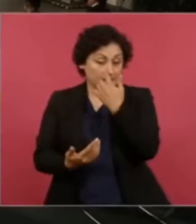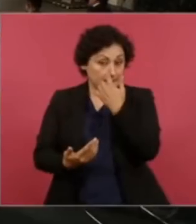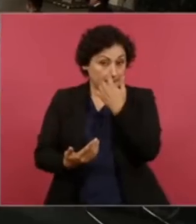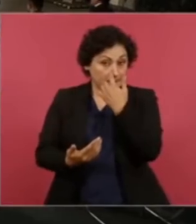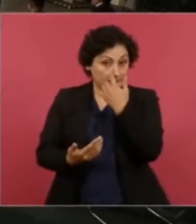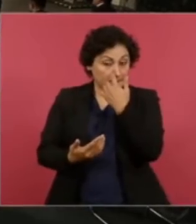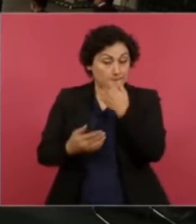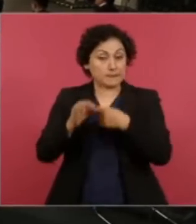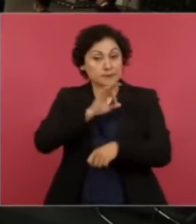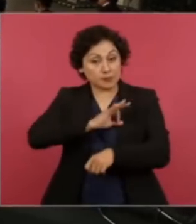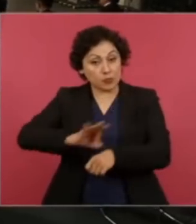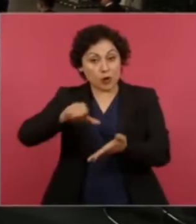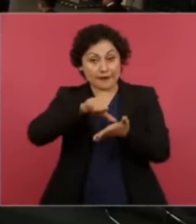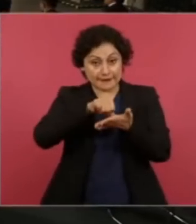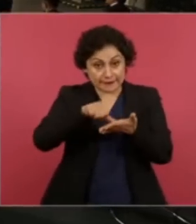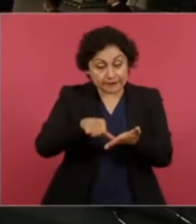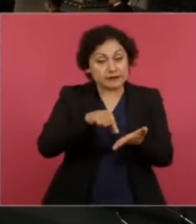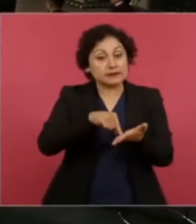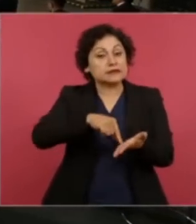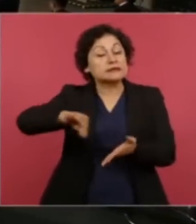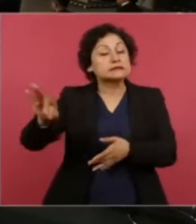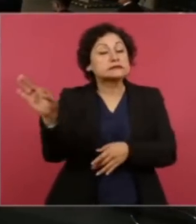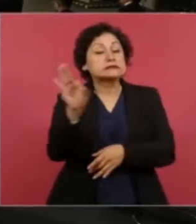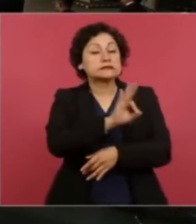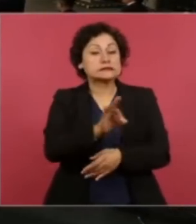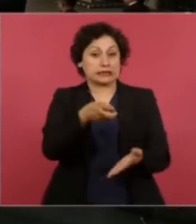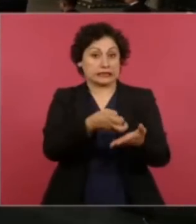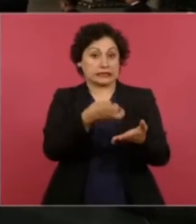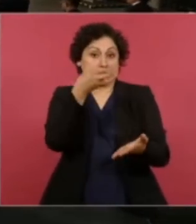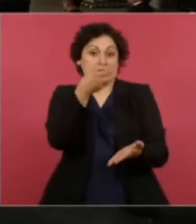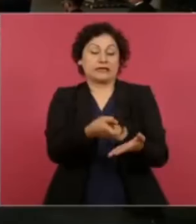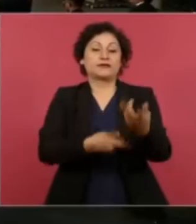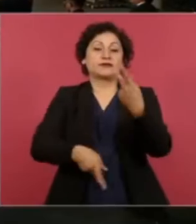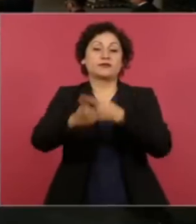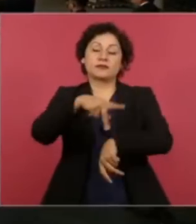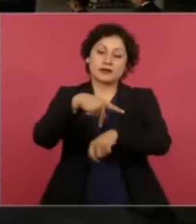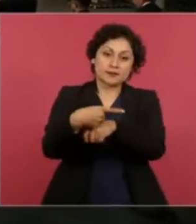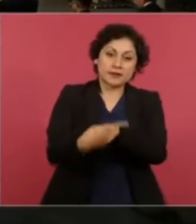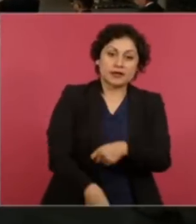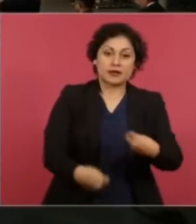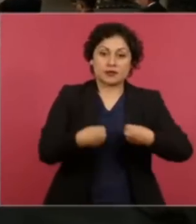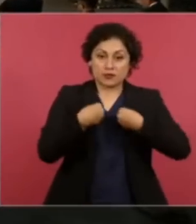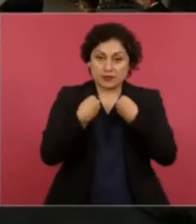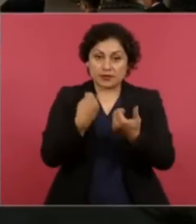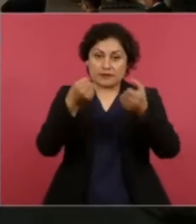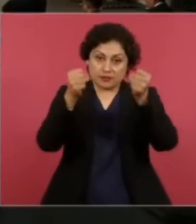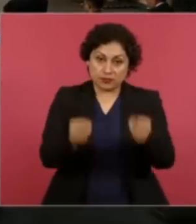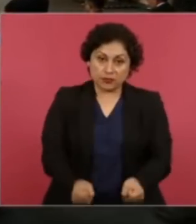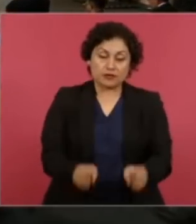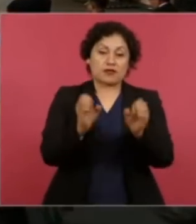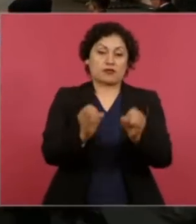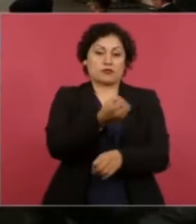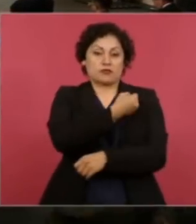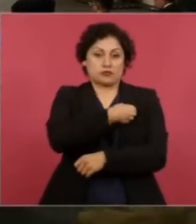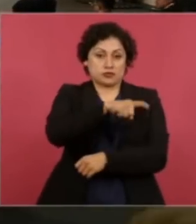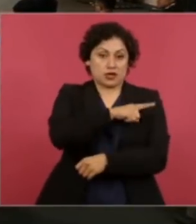reservada cuando su publicidad ponga en riesgo la vida, seguridad o salud de una persona,